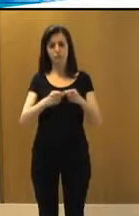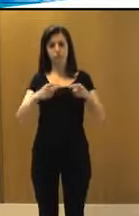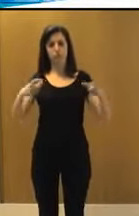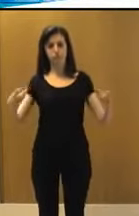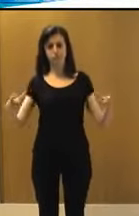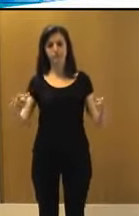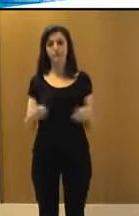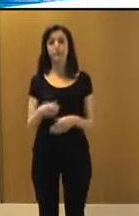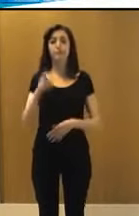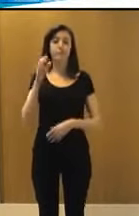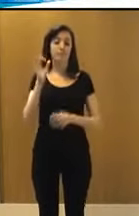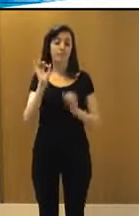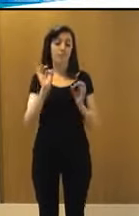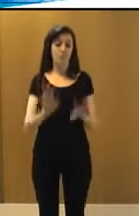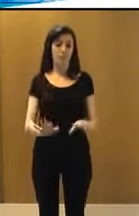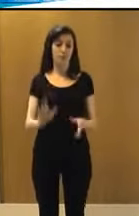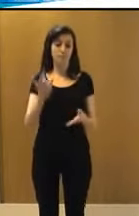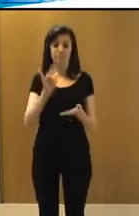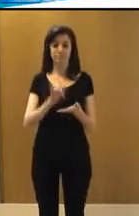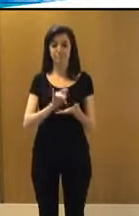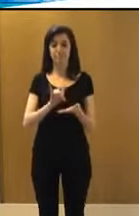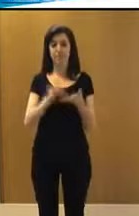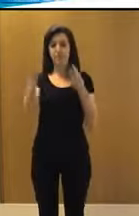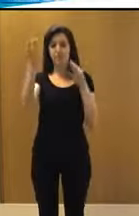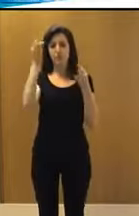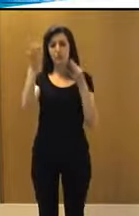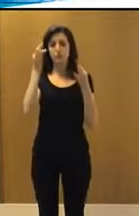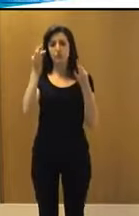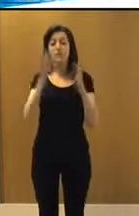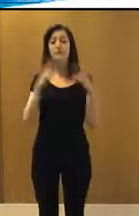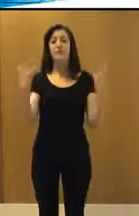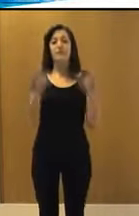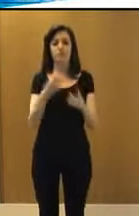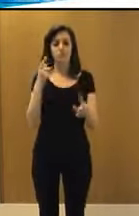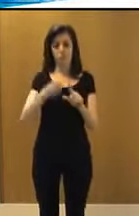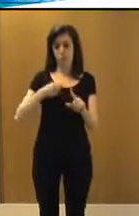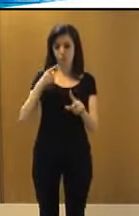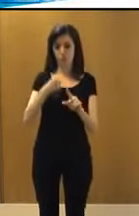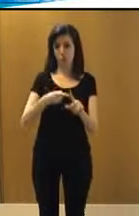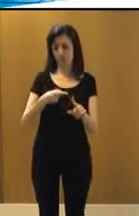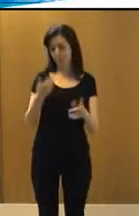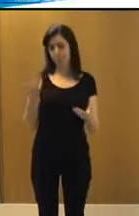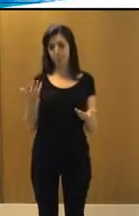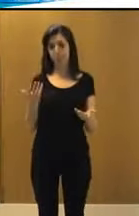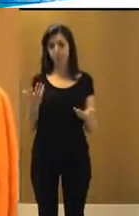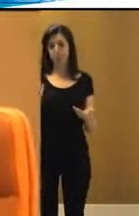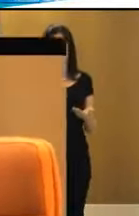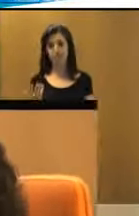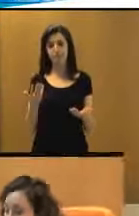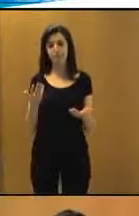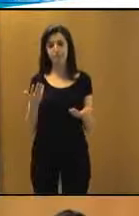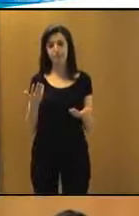va en aumento. Lo mismo ocurre con los datos sobre uso de Internet. Bueno, pues